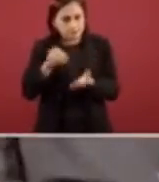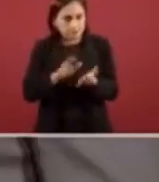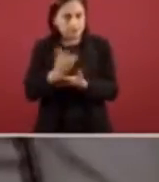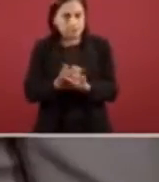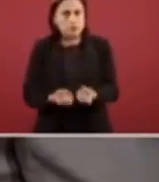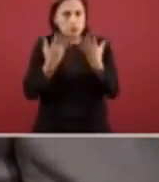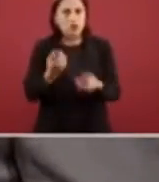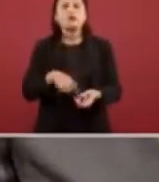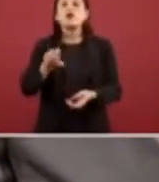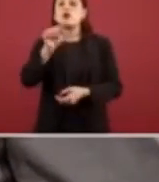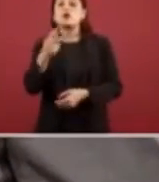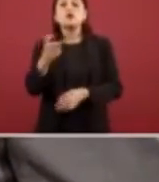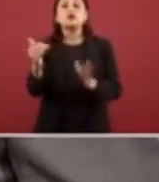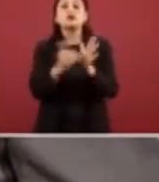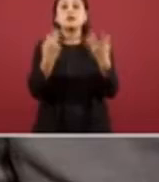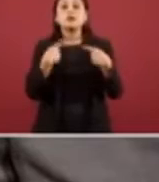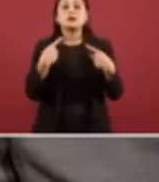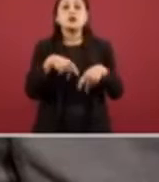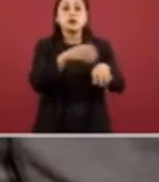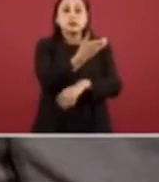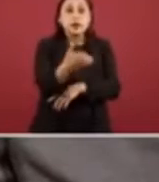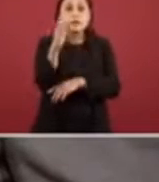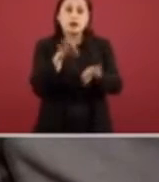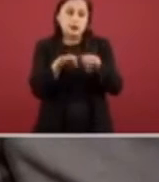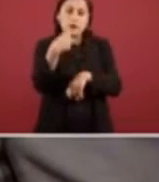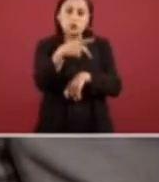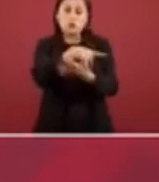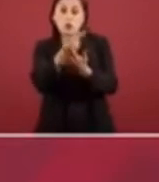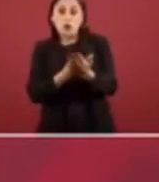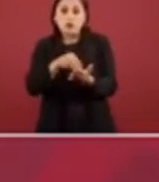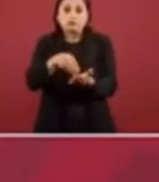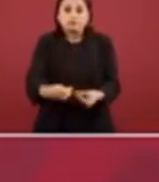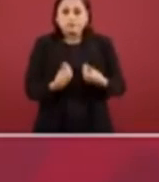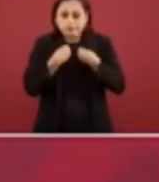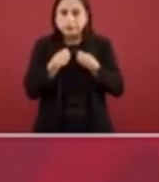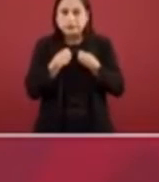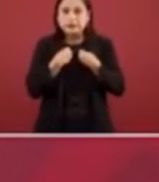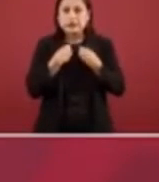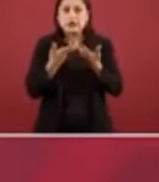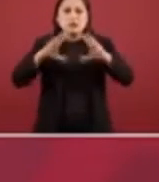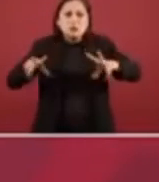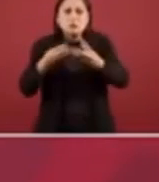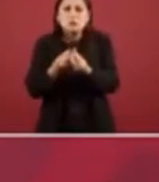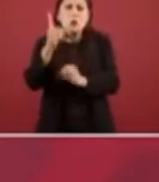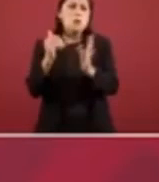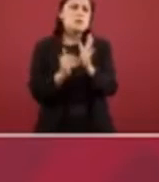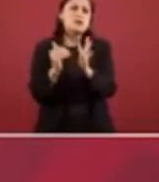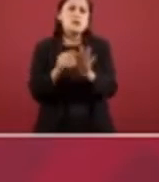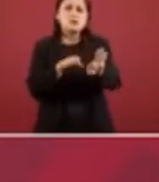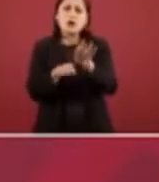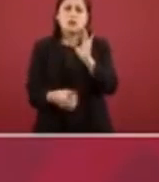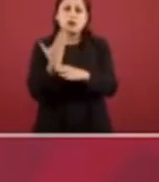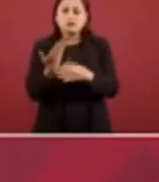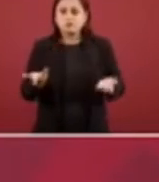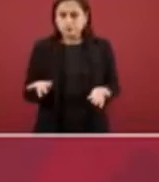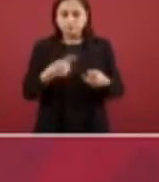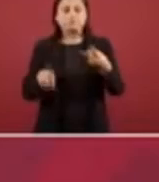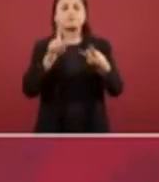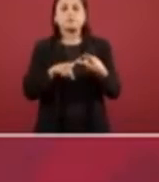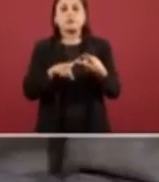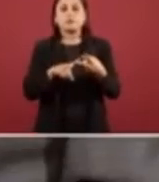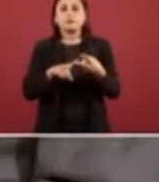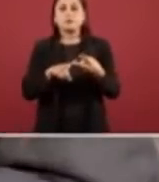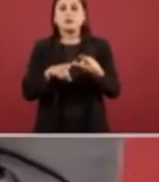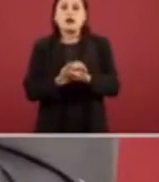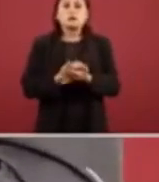de los 200,000 campesinos que tienen trabajo permanente en Sembrando Vida. Estamos hablando de como 1,000,000 de empleos adicionales. Dos,